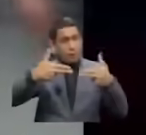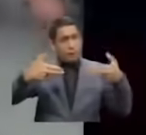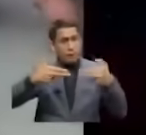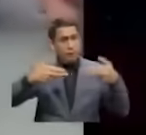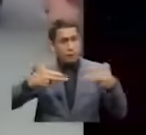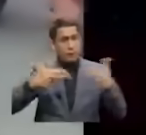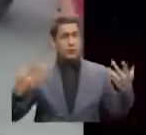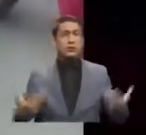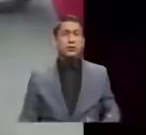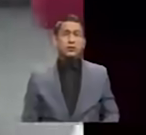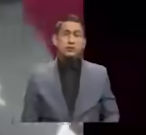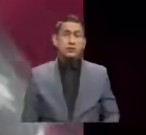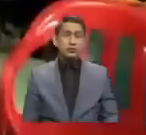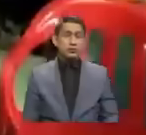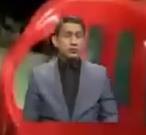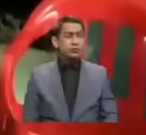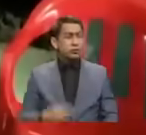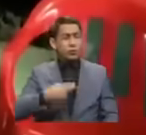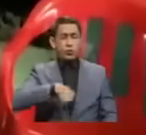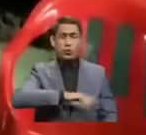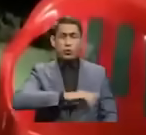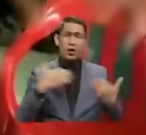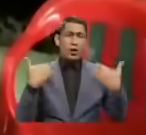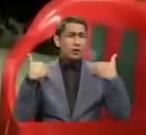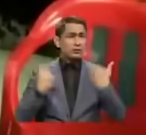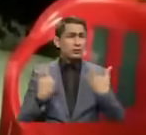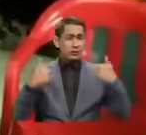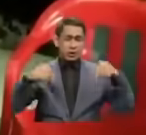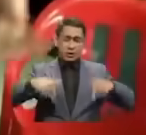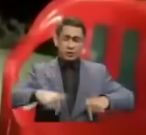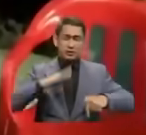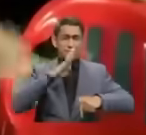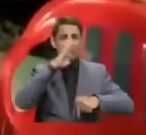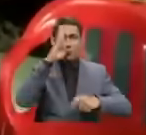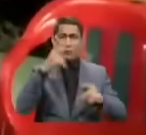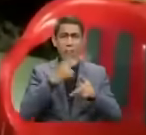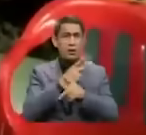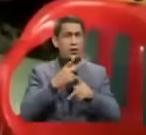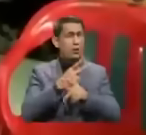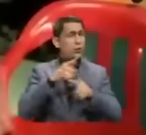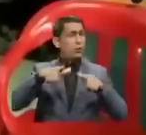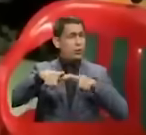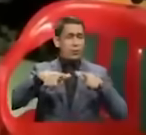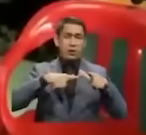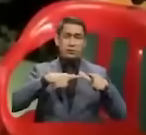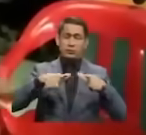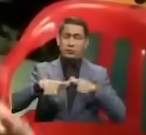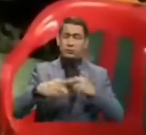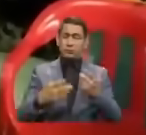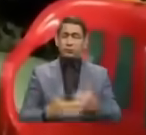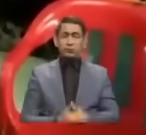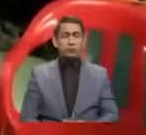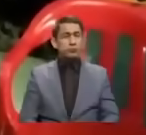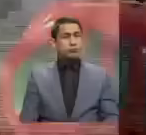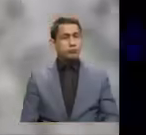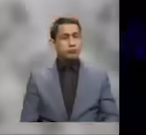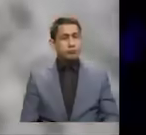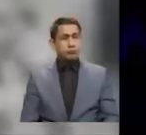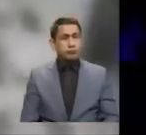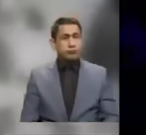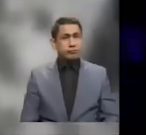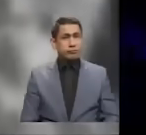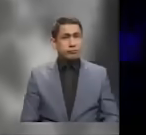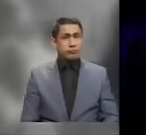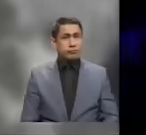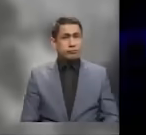la gente ya también cansada de lo que pasa ayer. Y ahí es como ya el día ahí se desplomó ahí, tiró el arma incluso en una camioneta y fue lo que pasó. A Dios